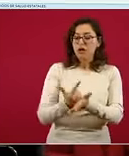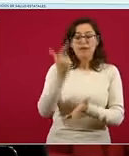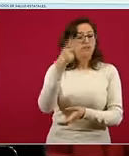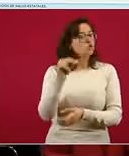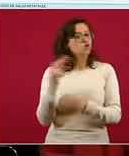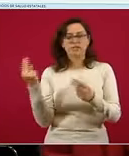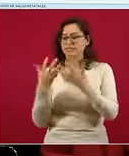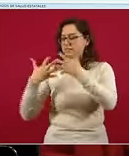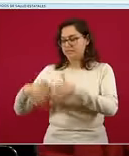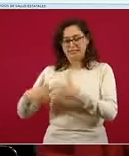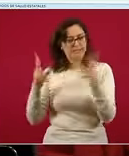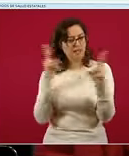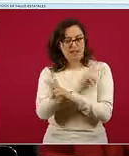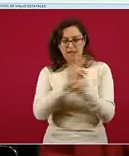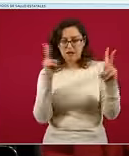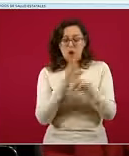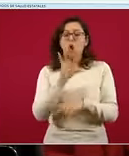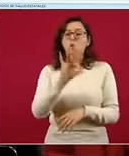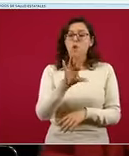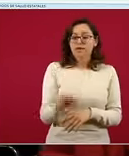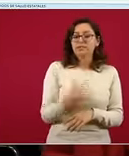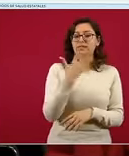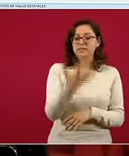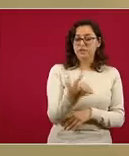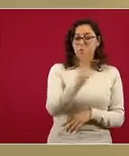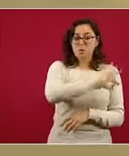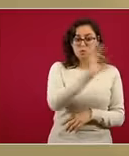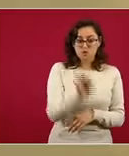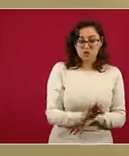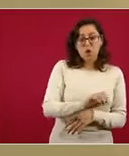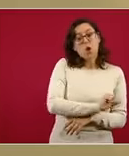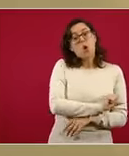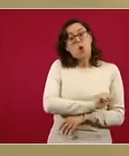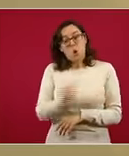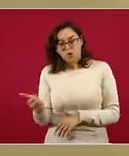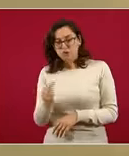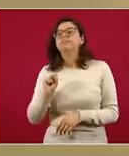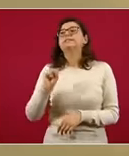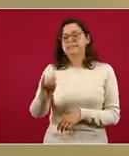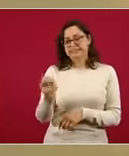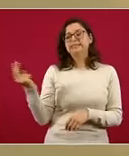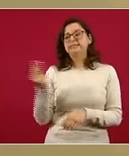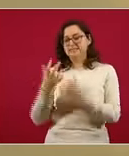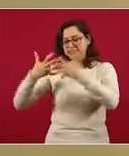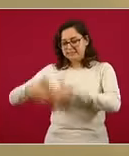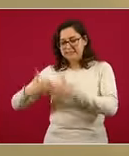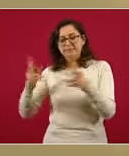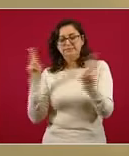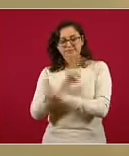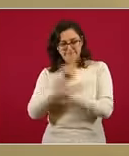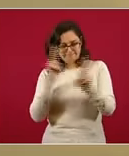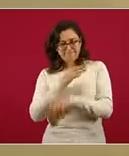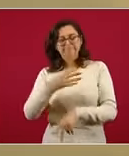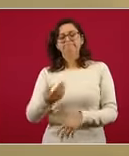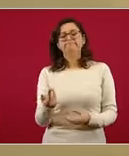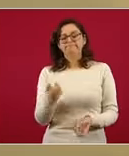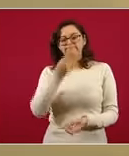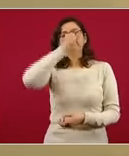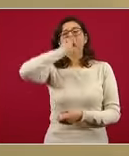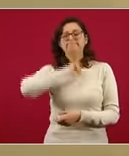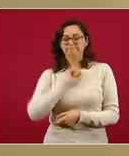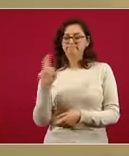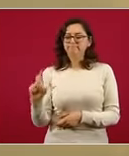mecánico es del 45%. Y del 38% para las camas que sí cuentan con un